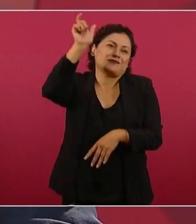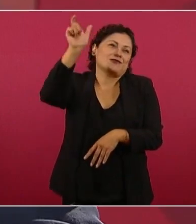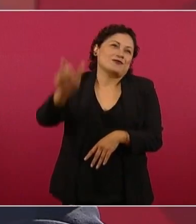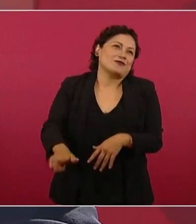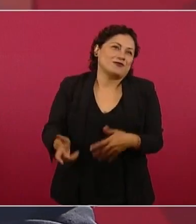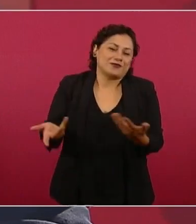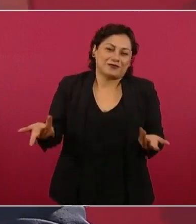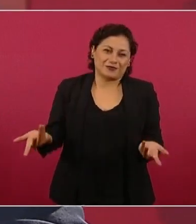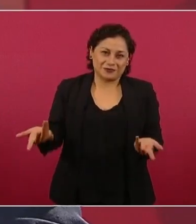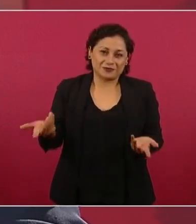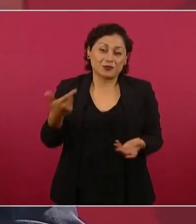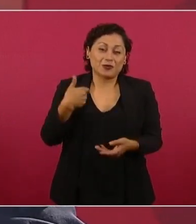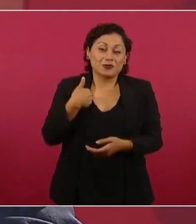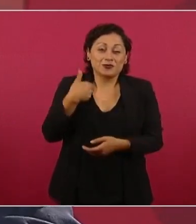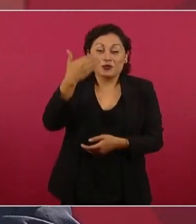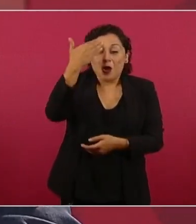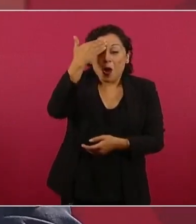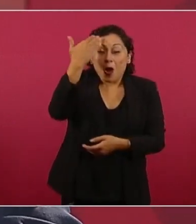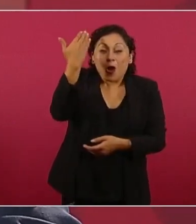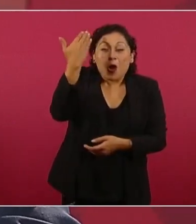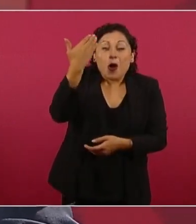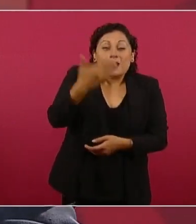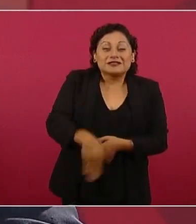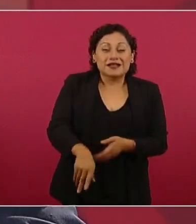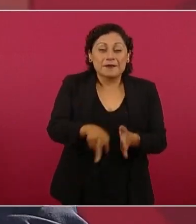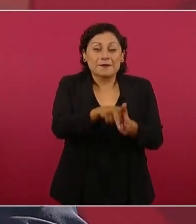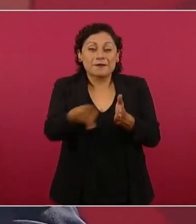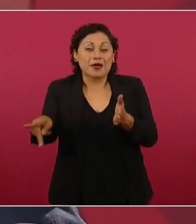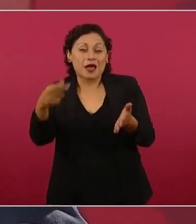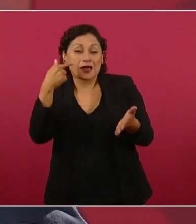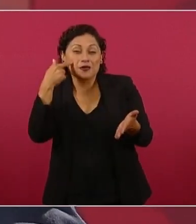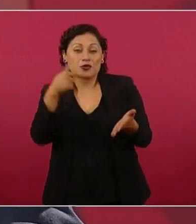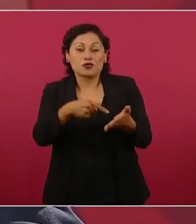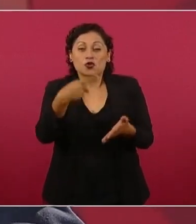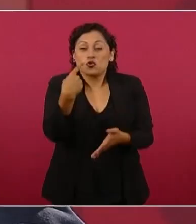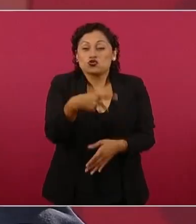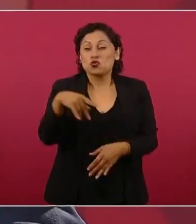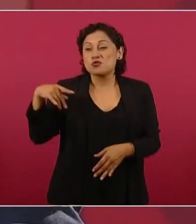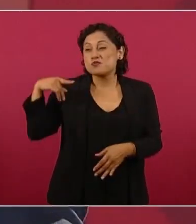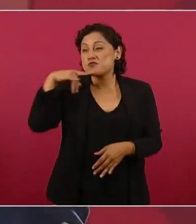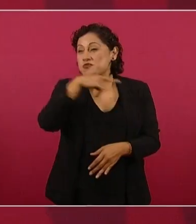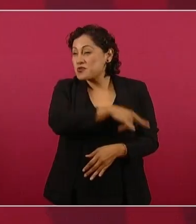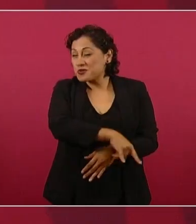conozco la hipocresía de los del Reforma desde hace años.